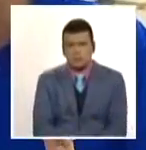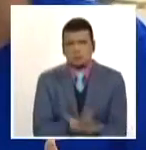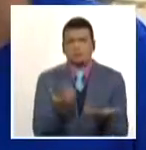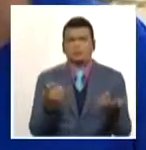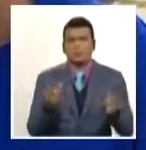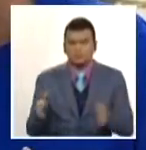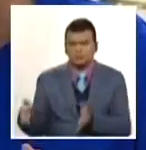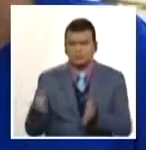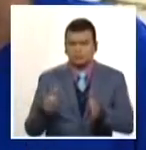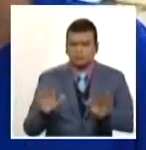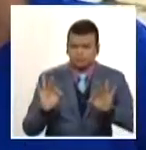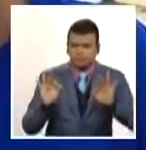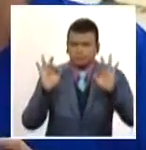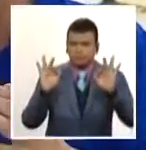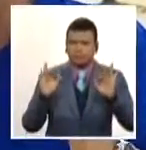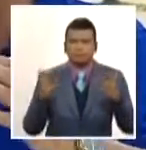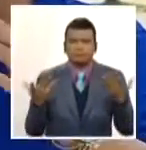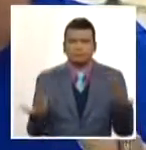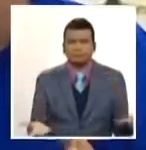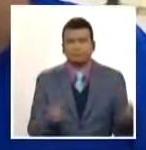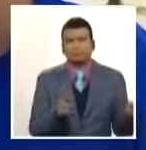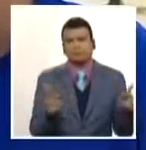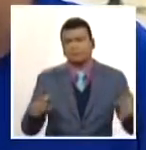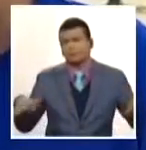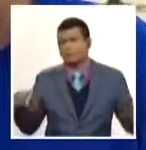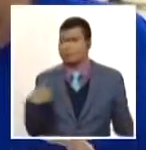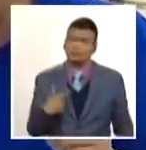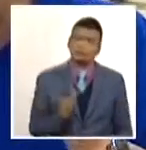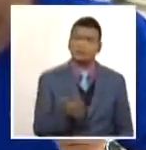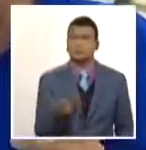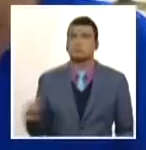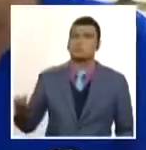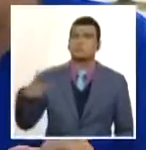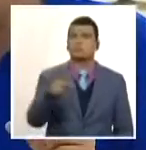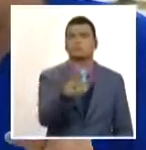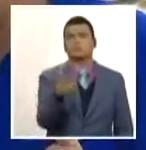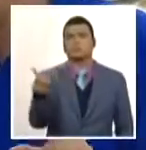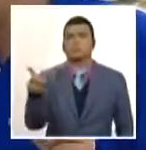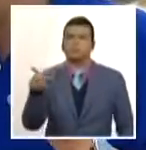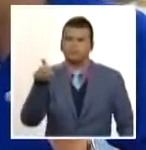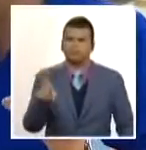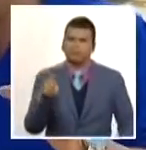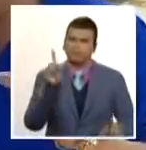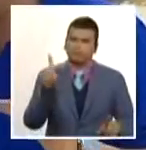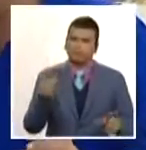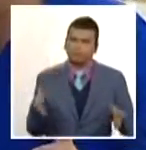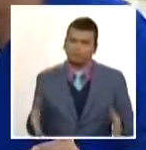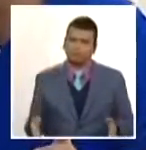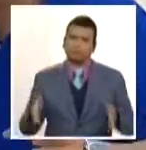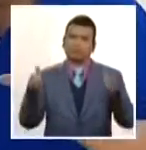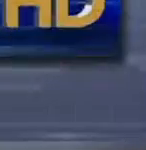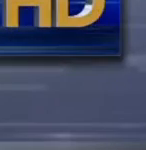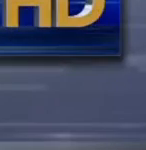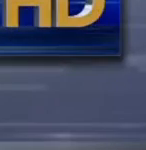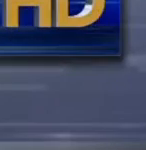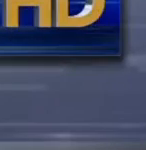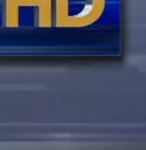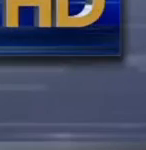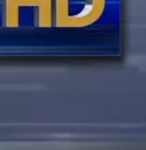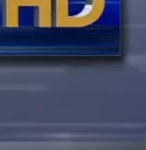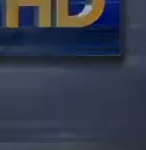senderos claramente establecidos, entonces la gente se mete por todo lado. Hay que hacer un sendero para el ciclomontañismo.